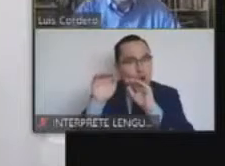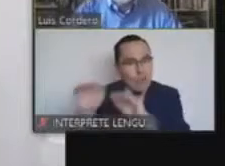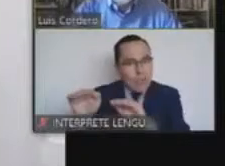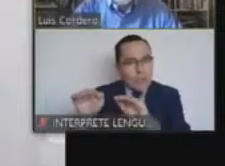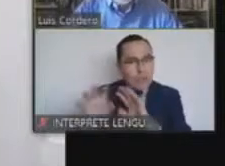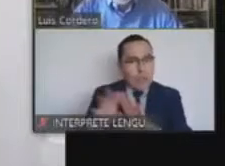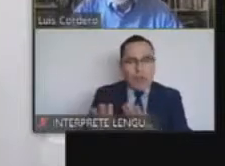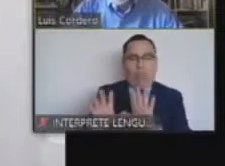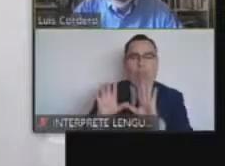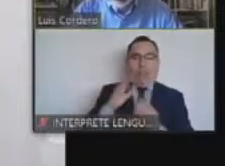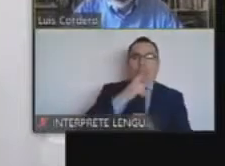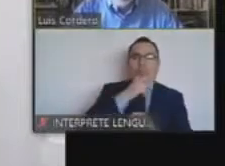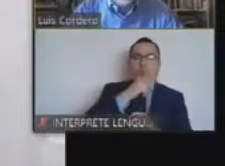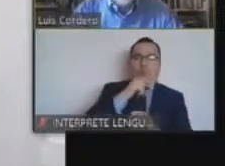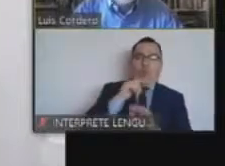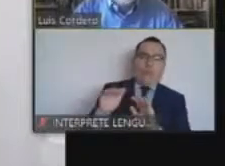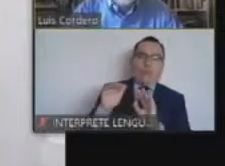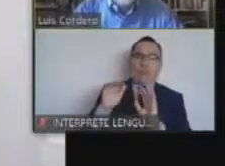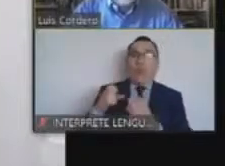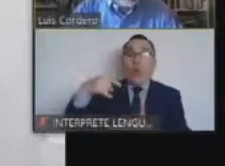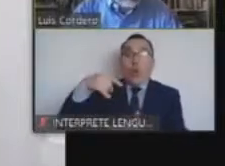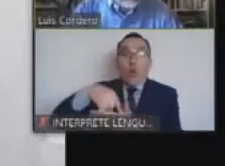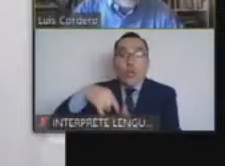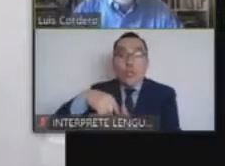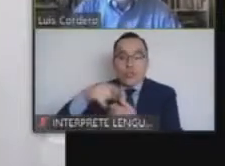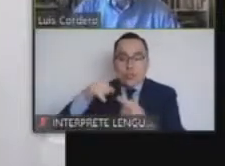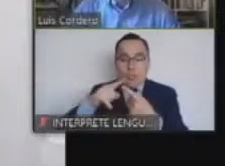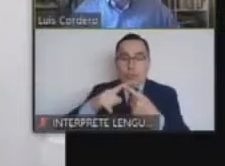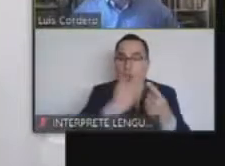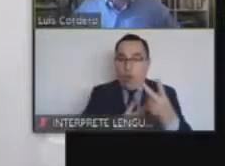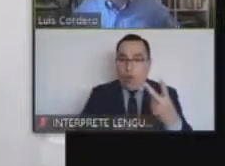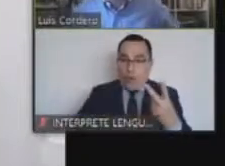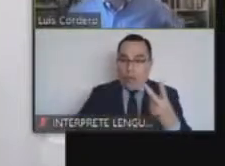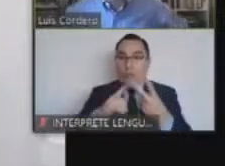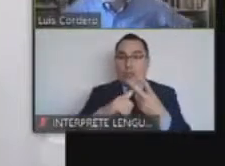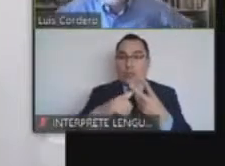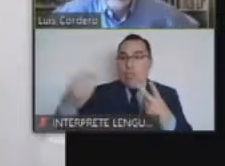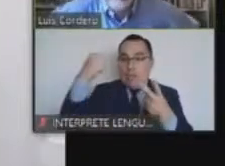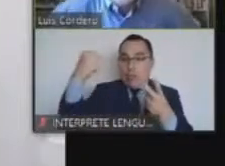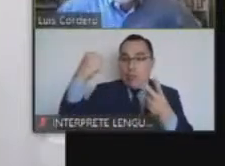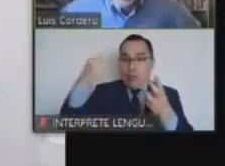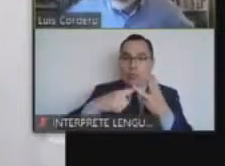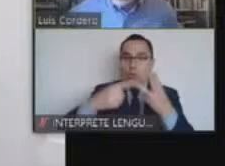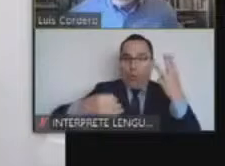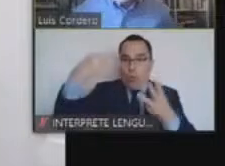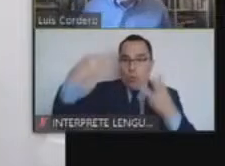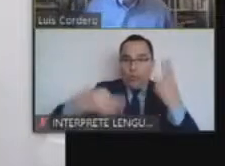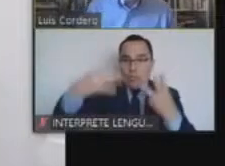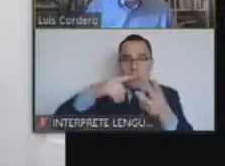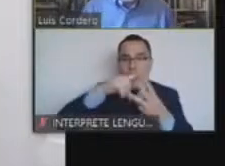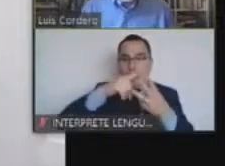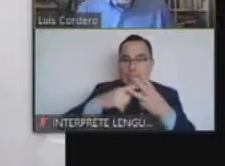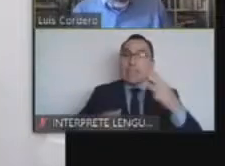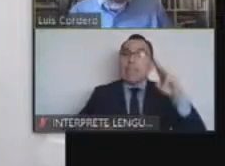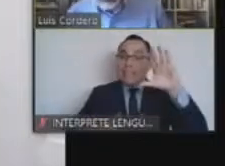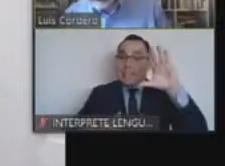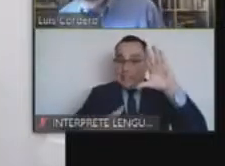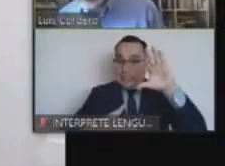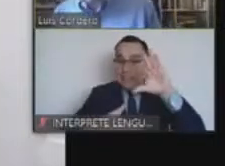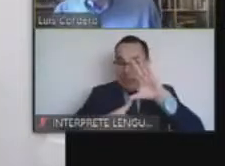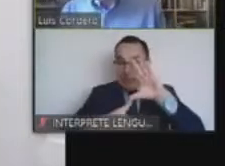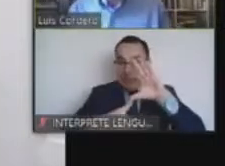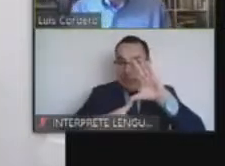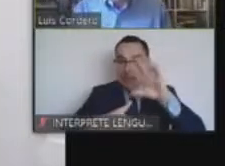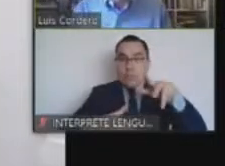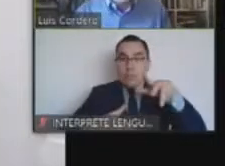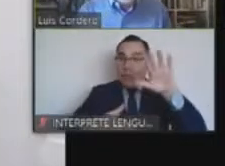desconfianza en el caso del Congreso, del gobierno y del Poder Judicial en América Latina, ¿no? Porque hay algo que a